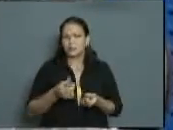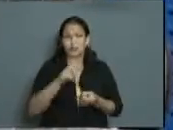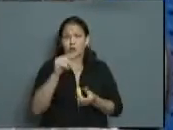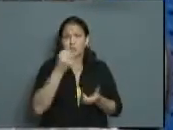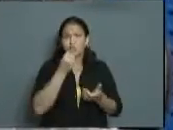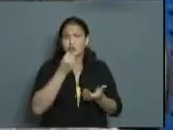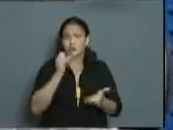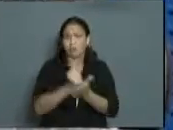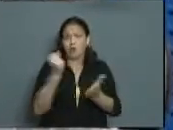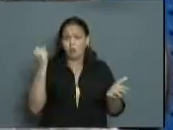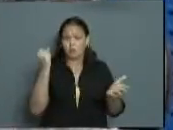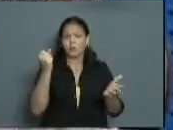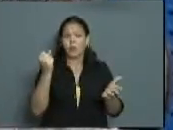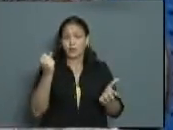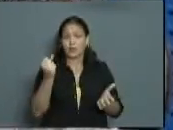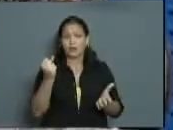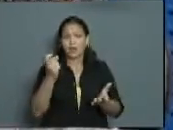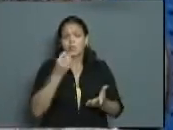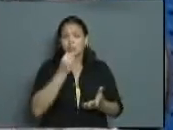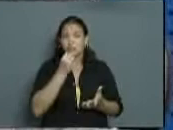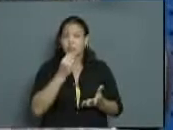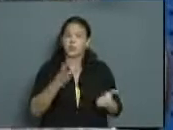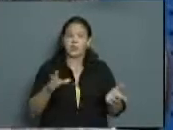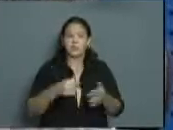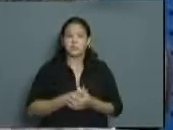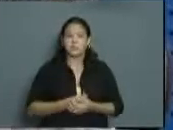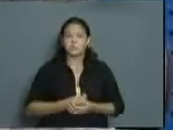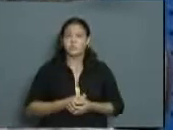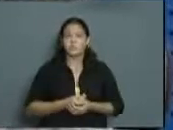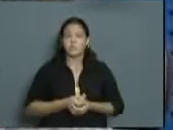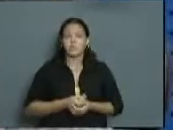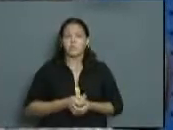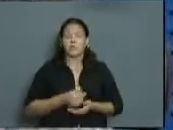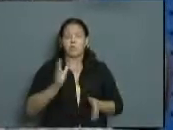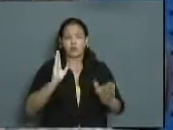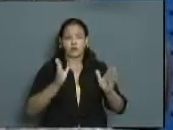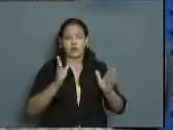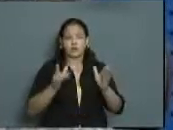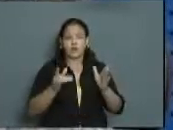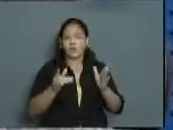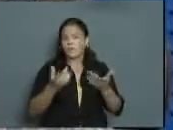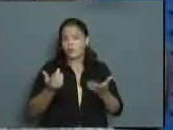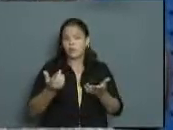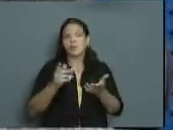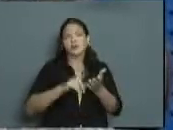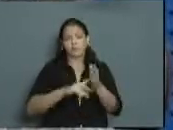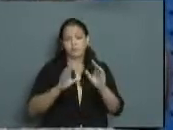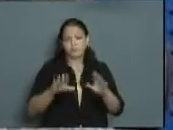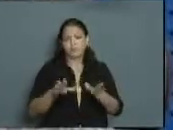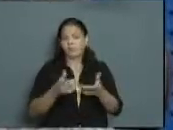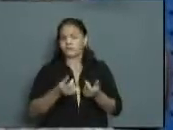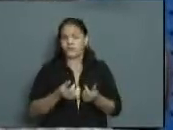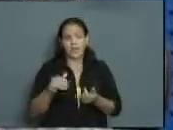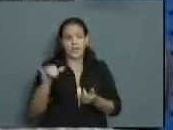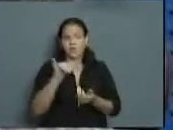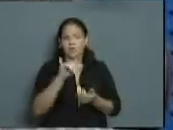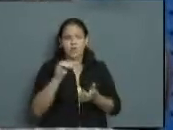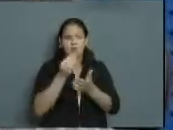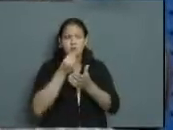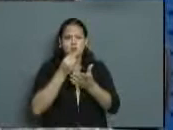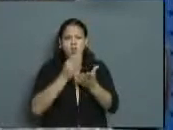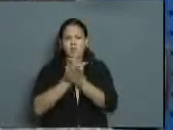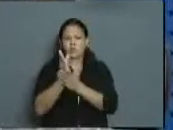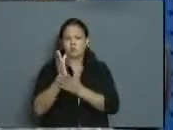confirmar. ¿Eso pudiera suceder? Sí. Eso pudiera suceder. Después que se le dé el periodo de descanso que normalmente requiere la persona, se puede continuar